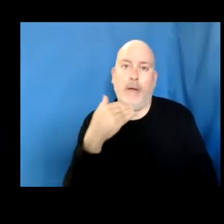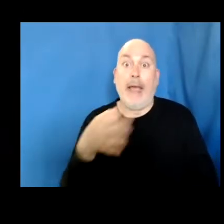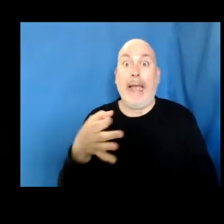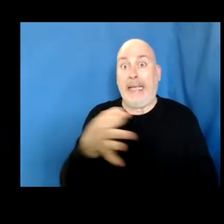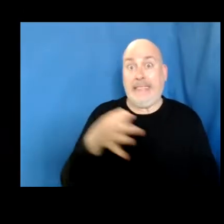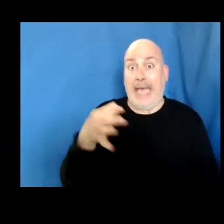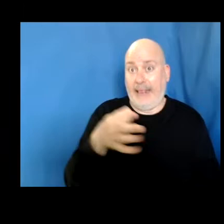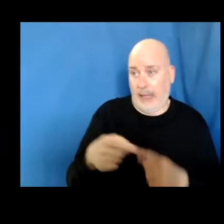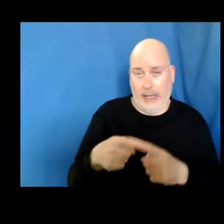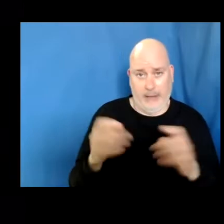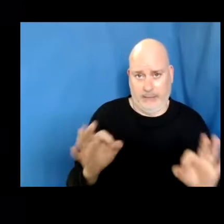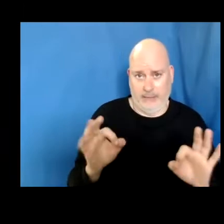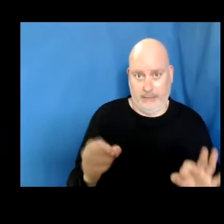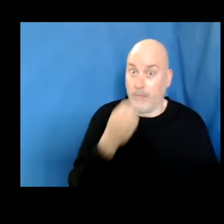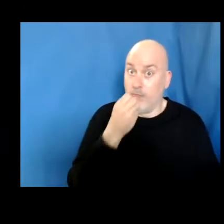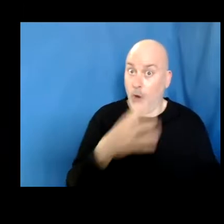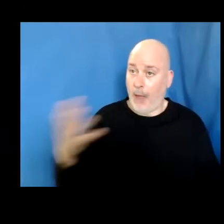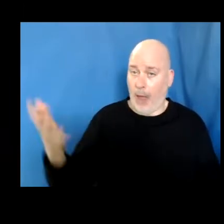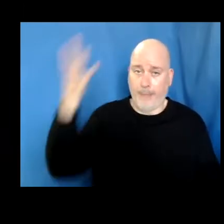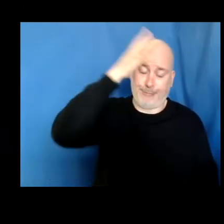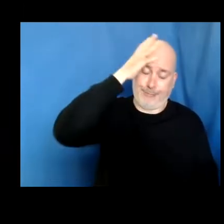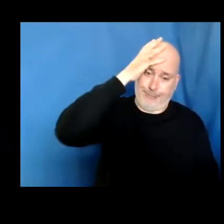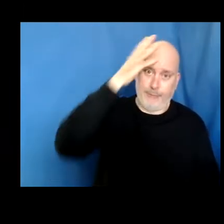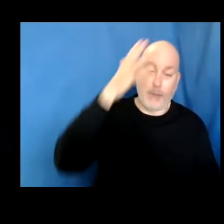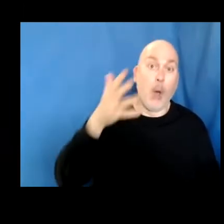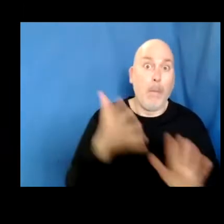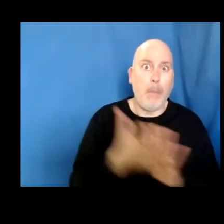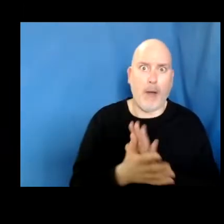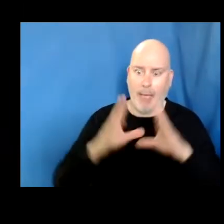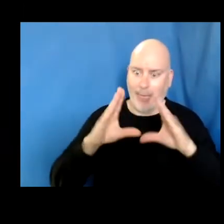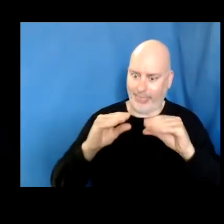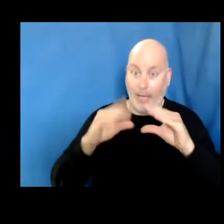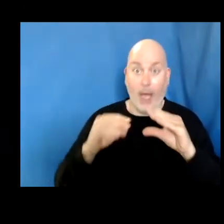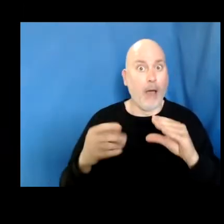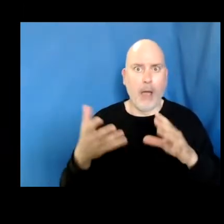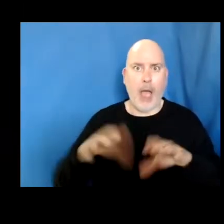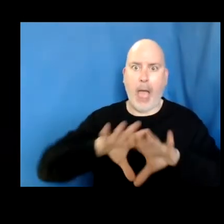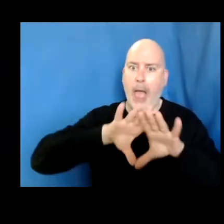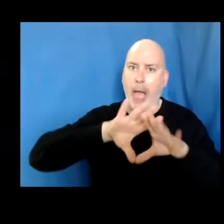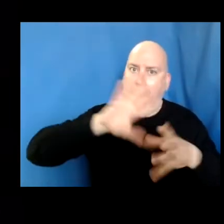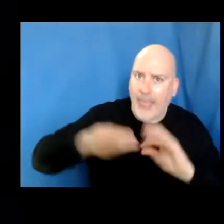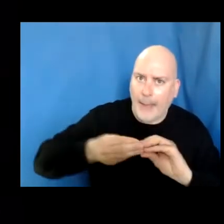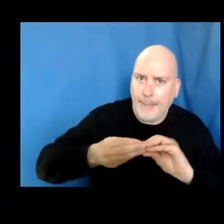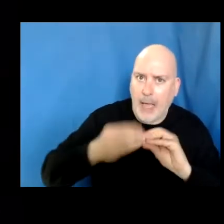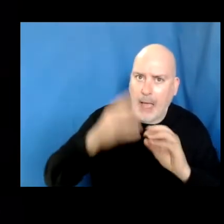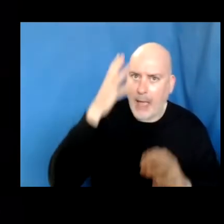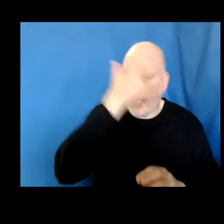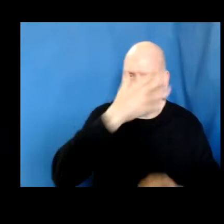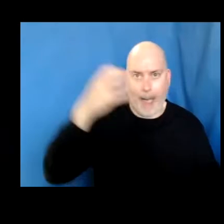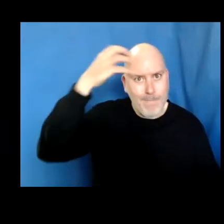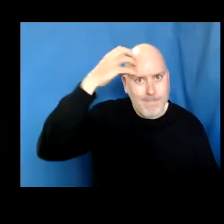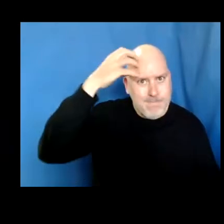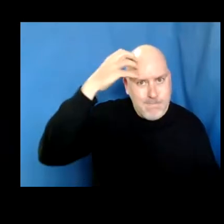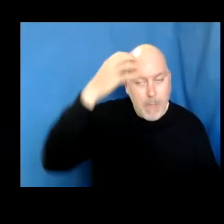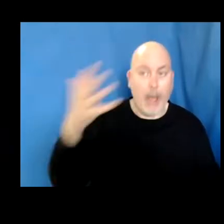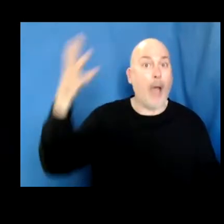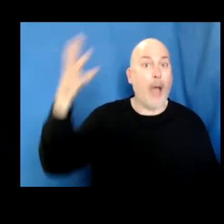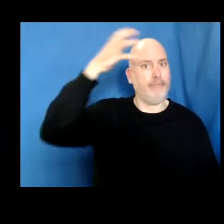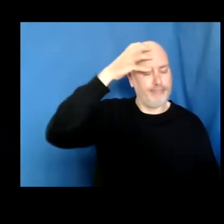guisantes congelados van muy bien porque se adapta a la forma de la cabeza y a la forma del chichón que nos va a